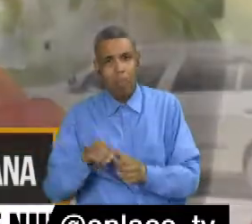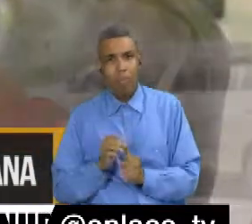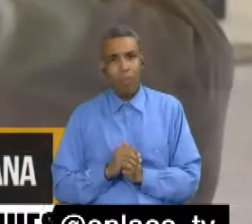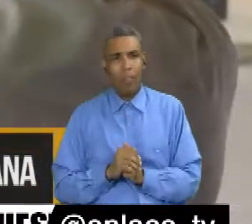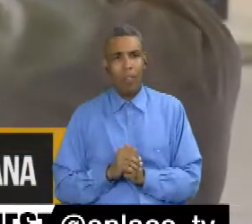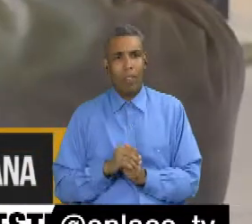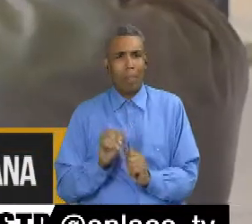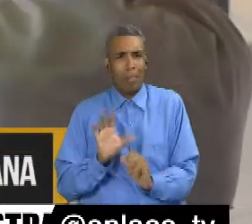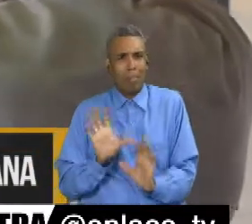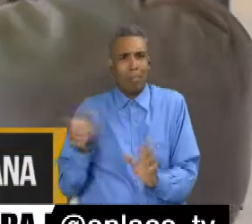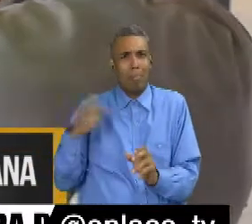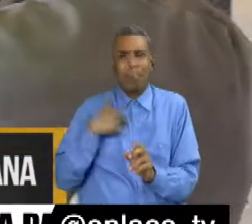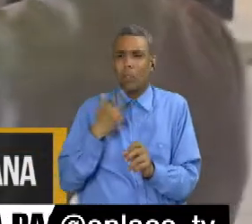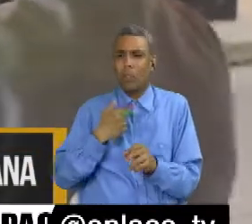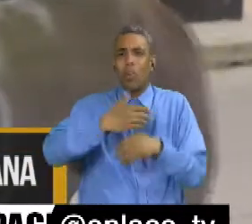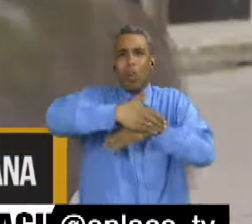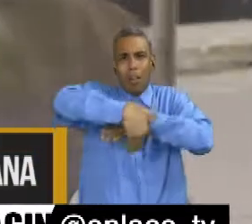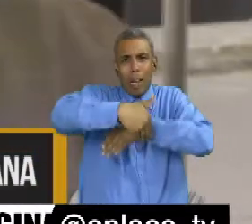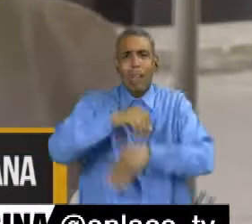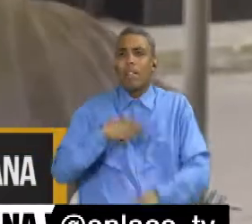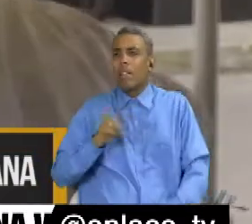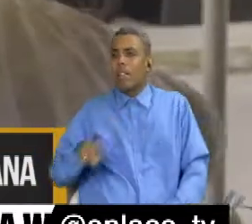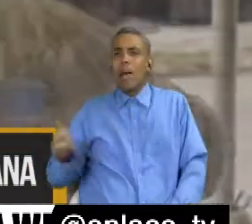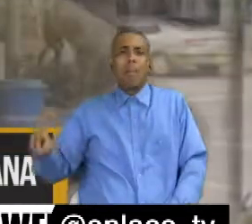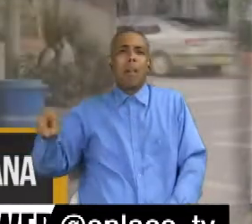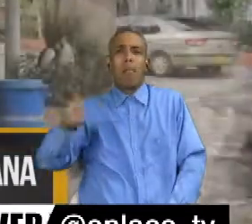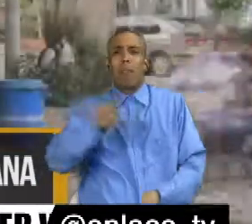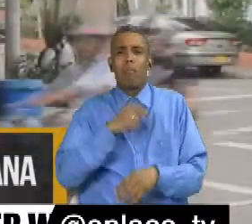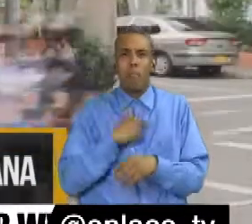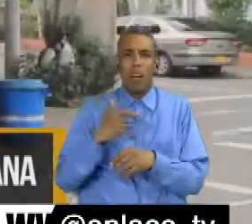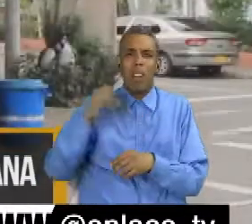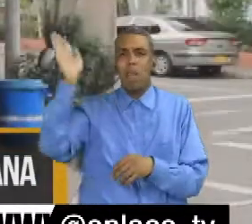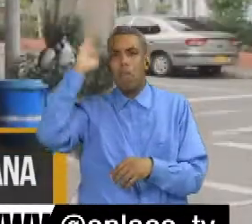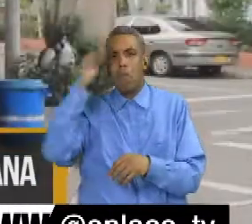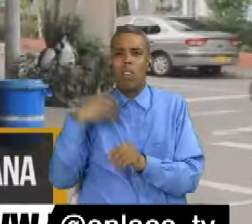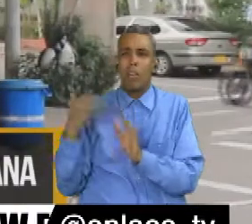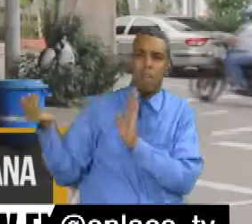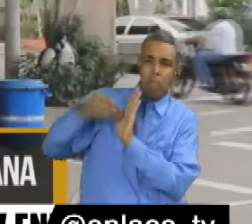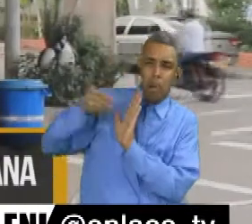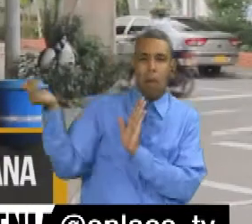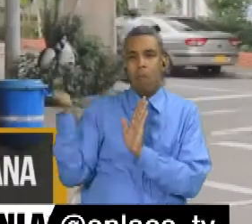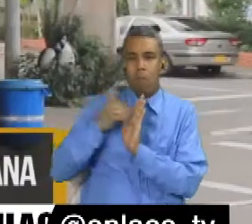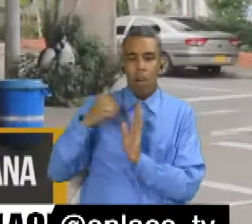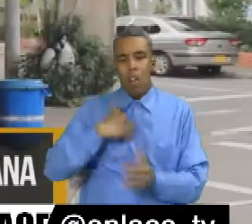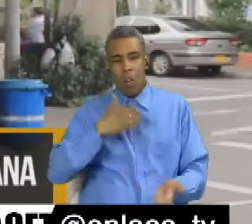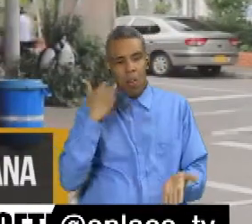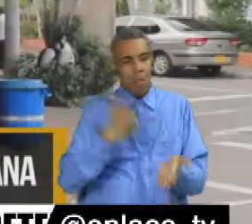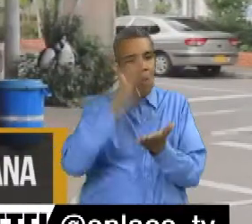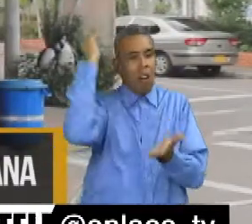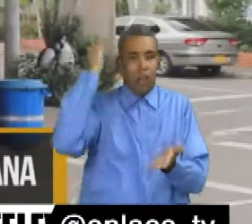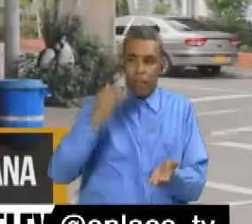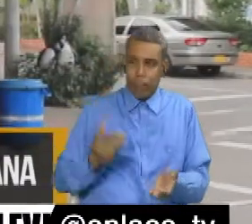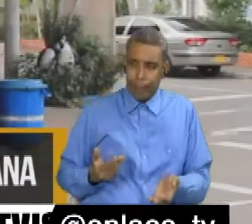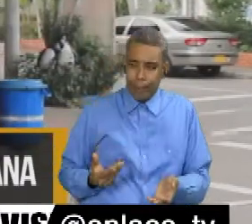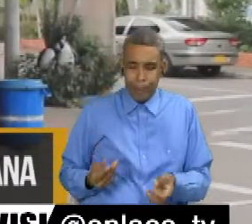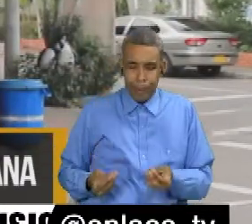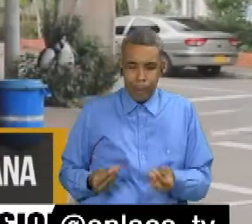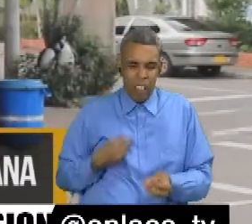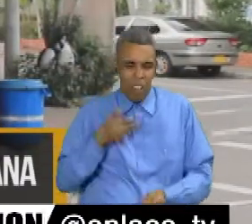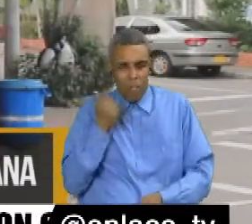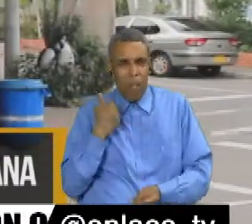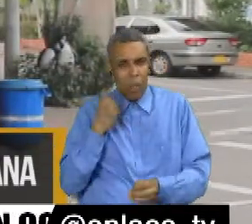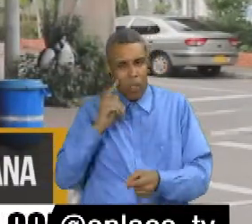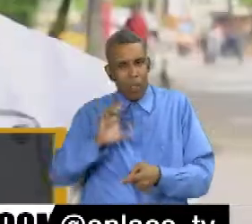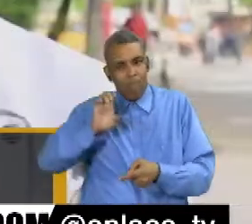al invadir el espacio público, un día decidió formalizar su negocio y vivir más tranquilo, proyectando su empresa y mejorando